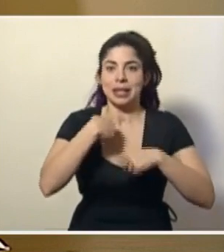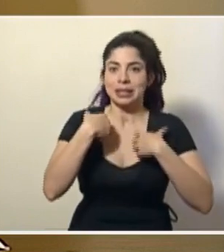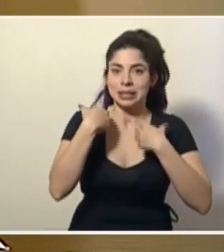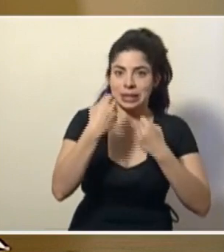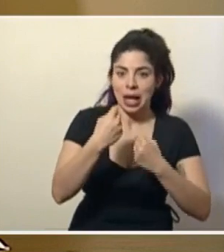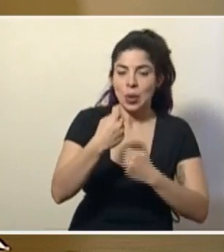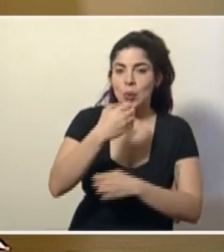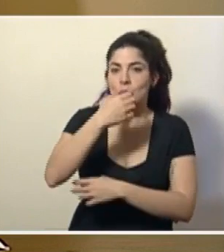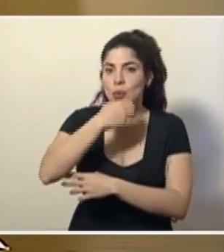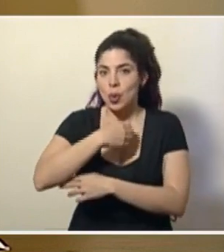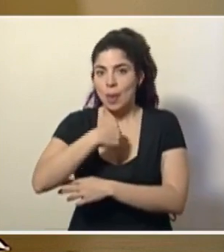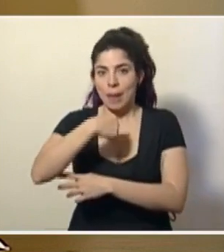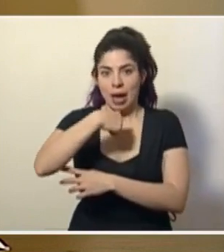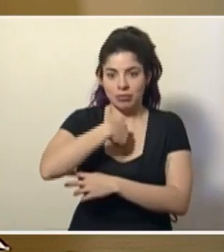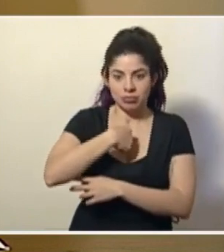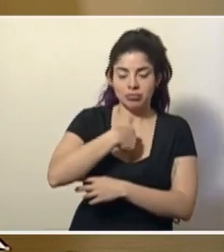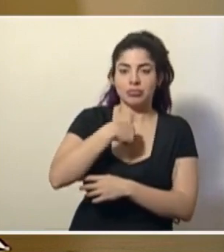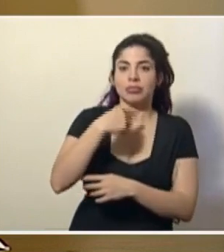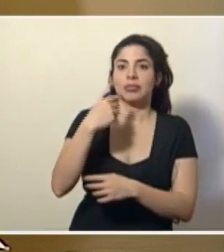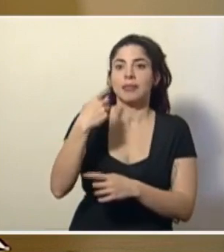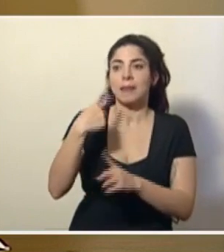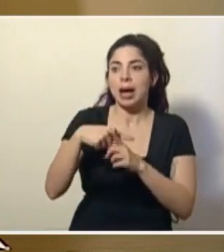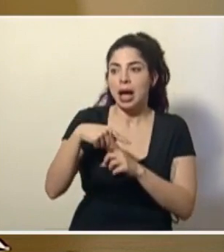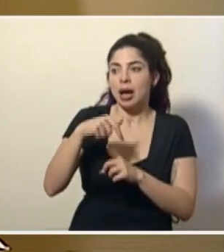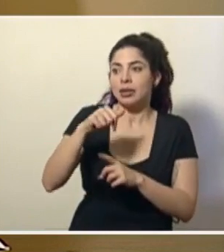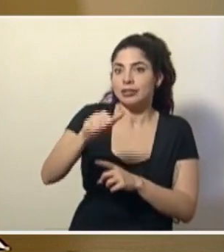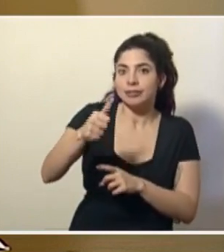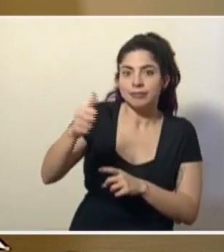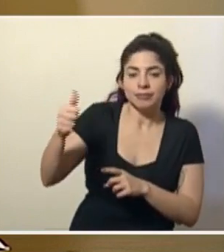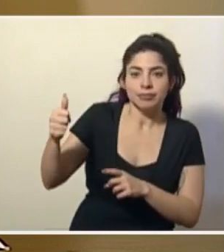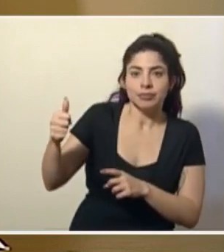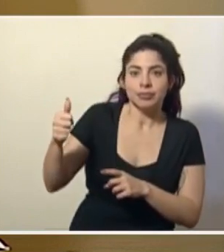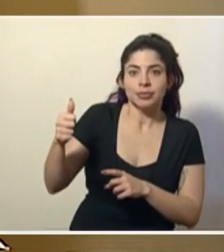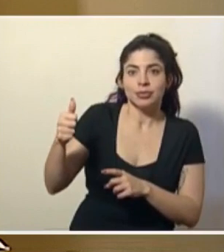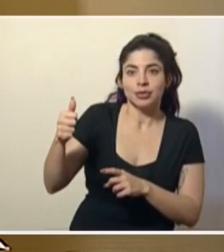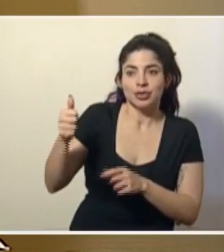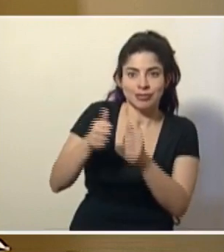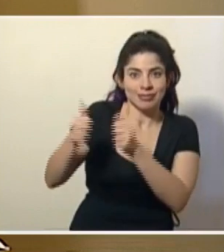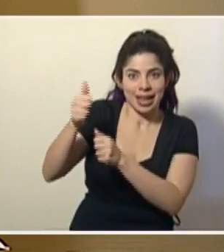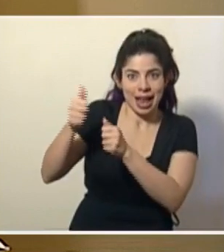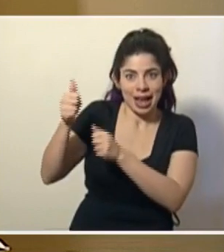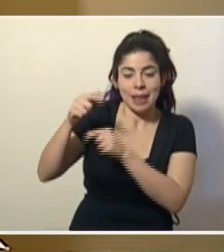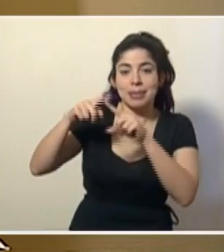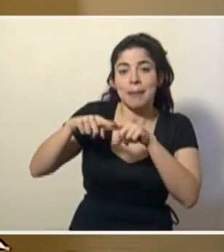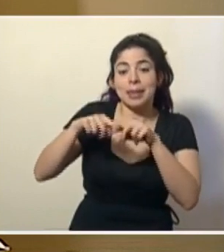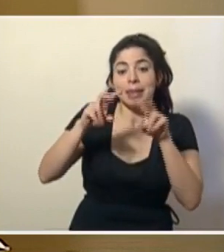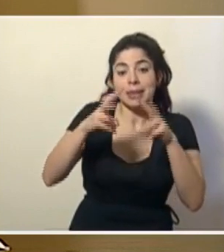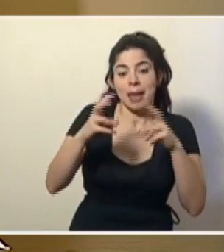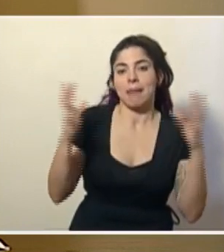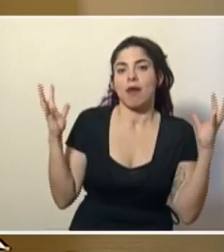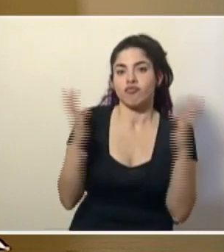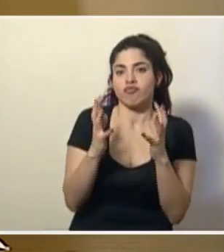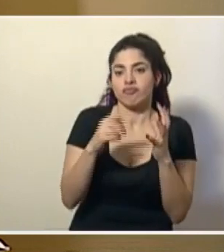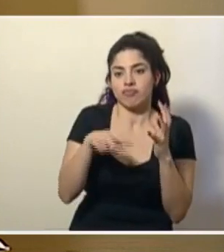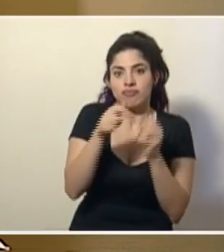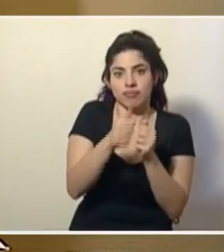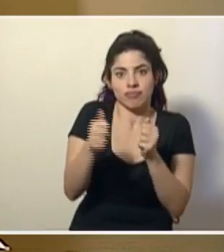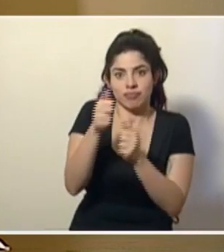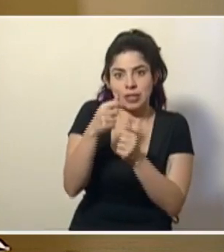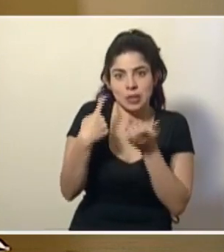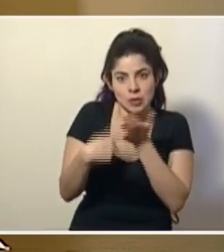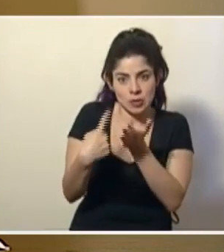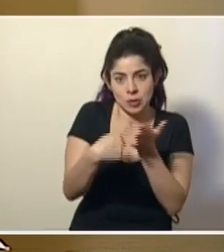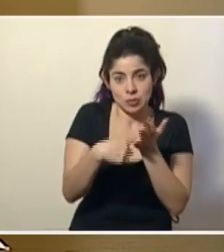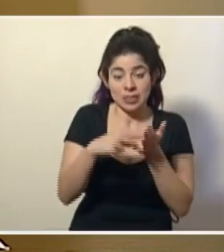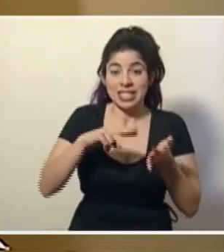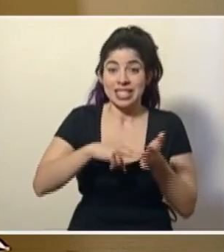Salud, don Román, este servidor, y el resto de jerarcas conforme se vean los temas en ese